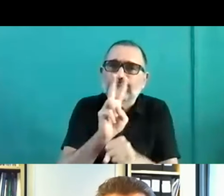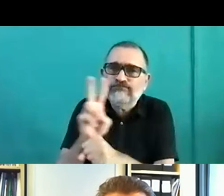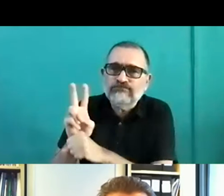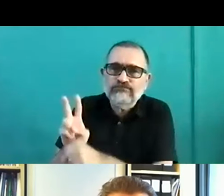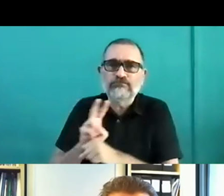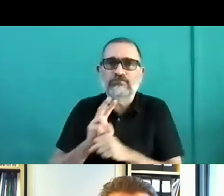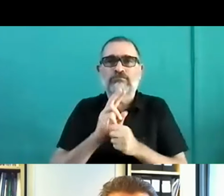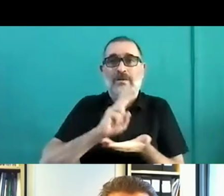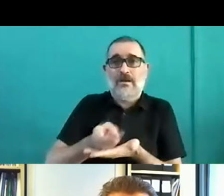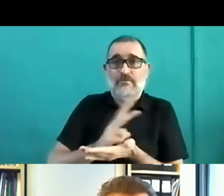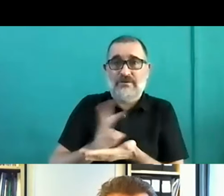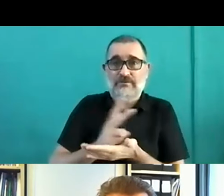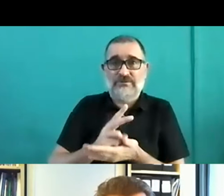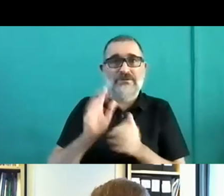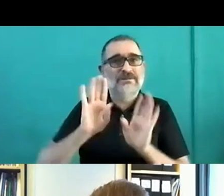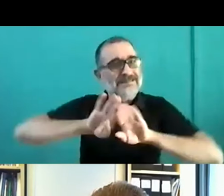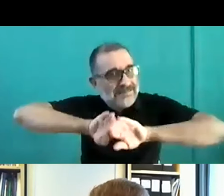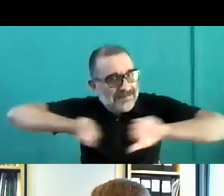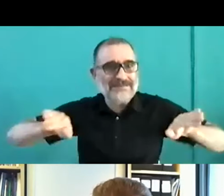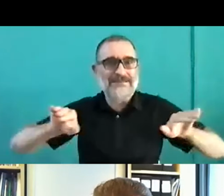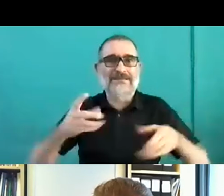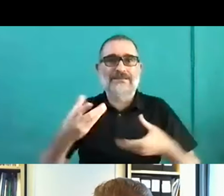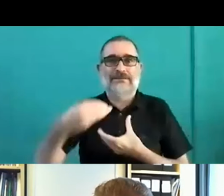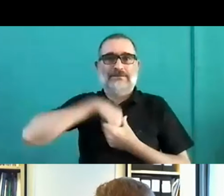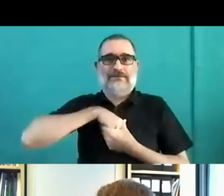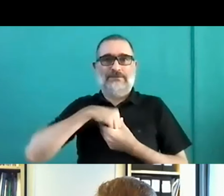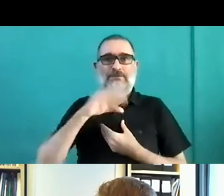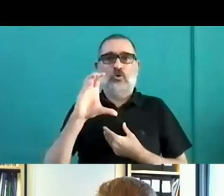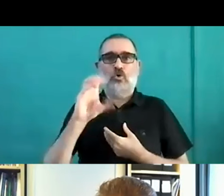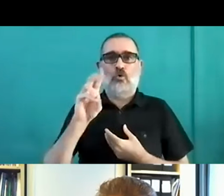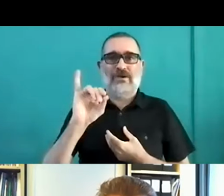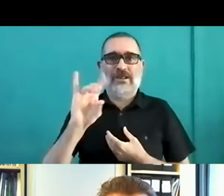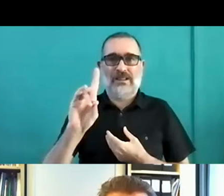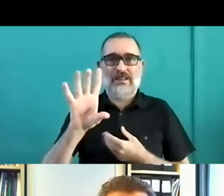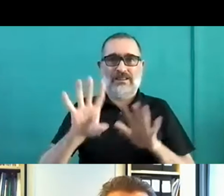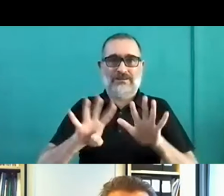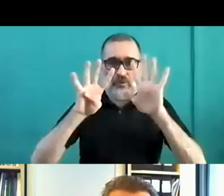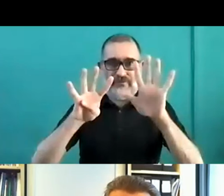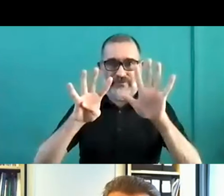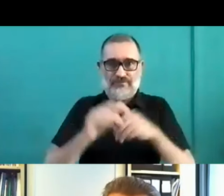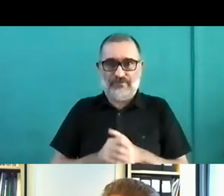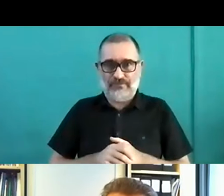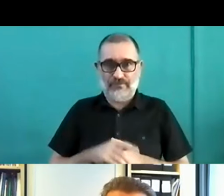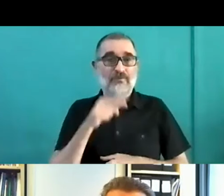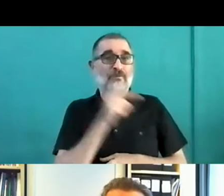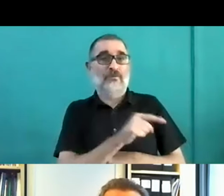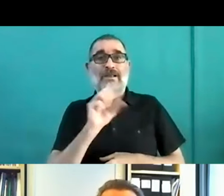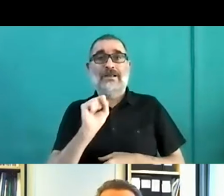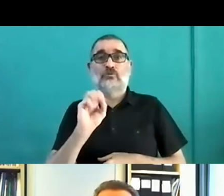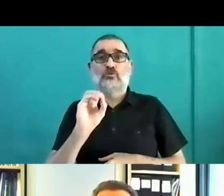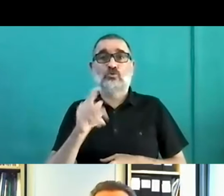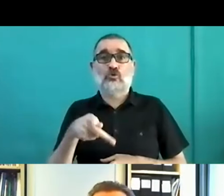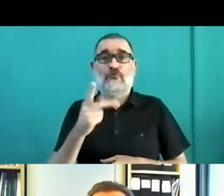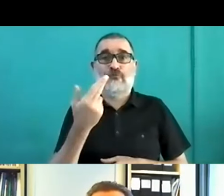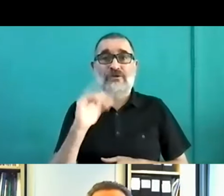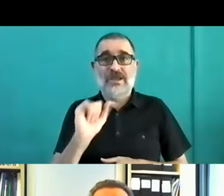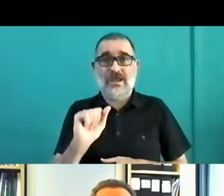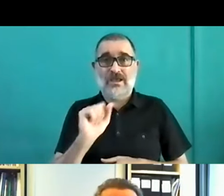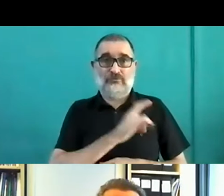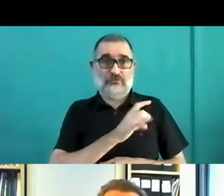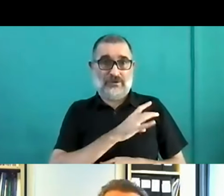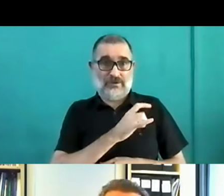invitación a exponer sus propias vivencias sobre el tema. Muchas gracias, Micaela. Agradecemos a los expositores su disposición